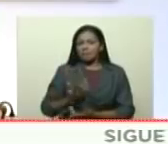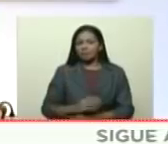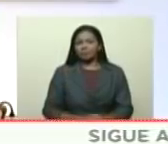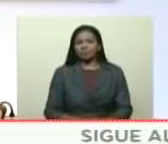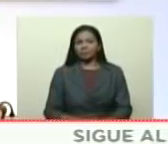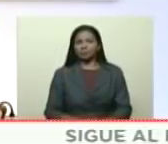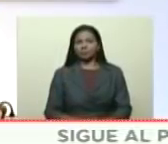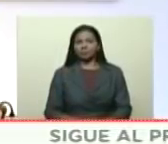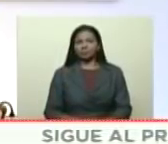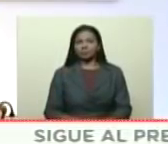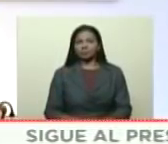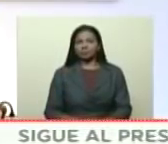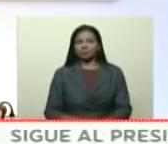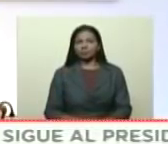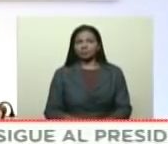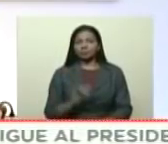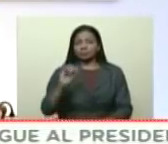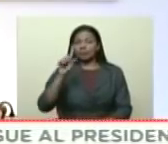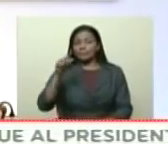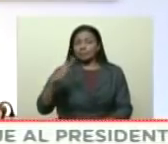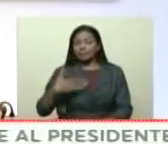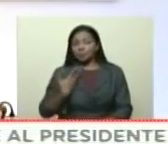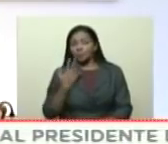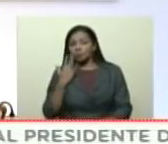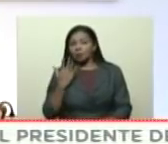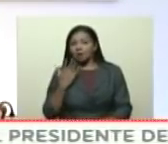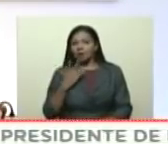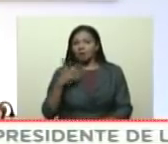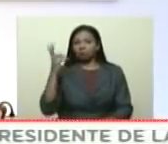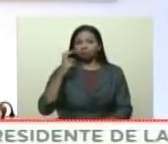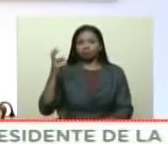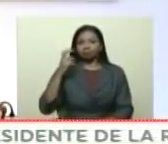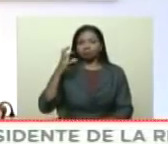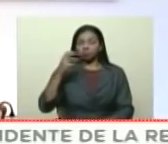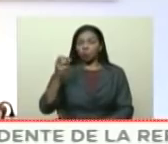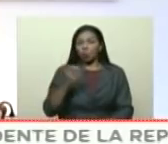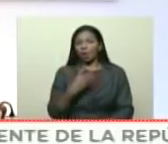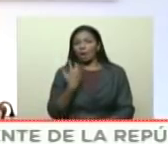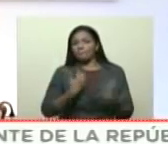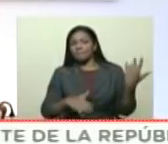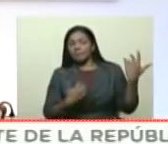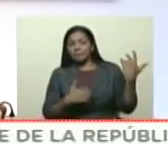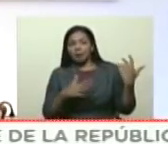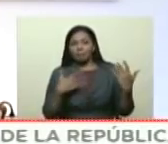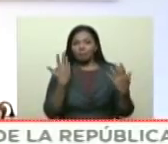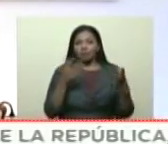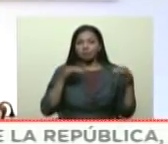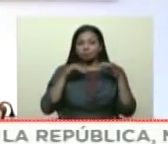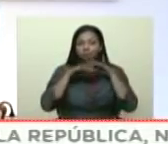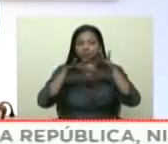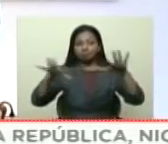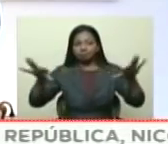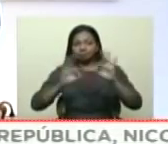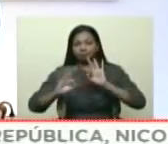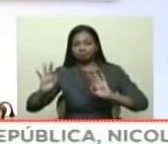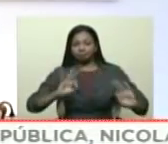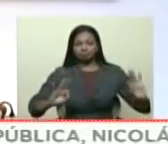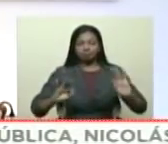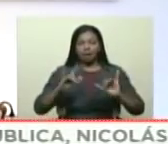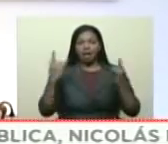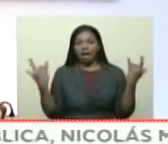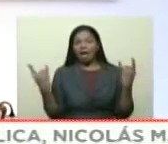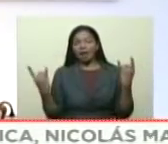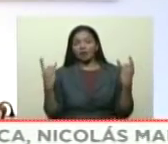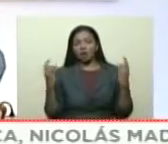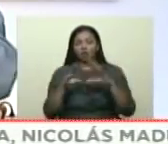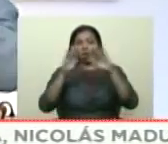y pueda la sonoridad de las 4 cuerdas venezolanas llegar al rock nacional a nivel